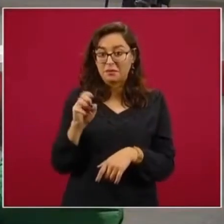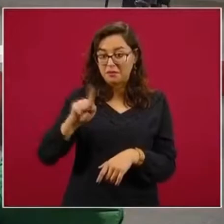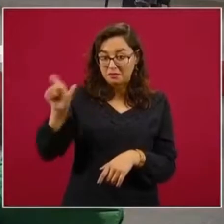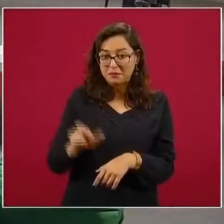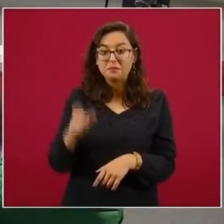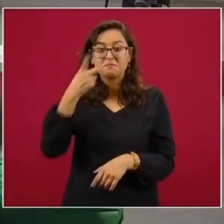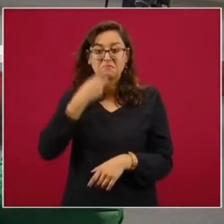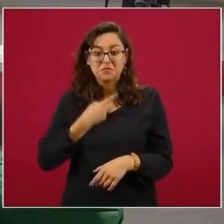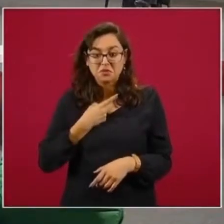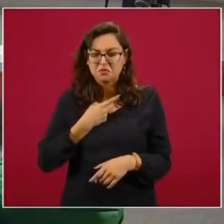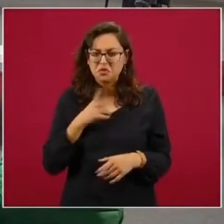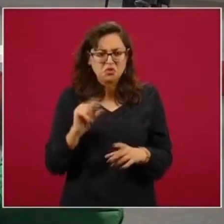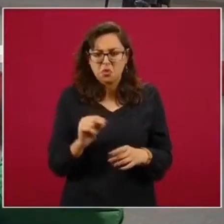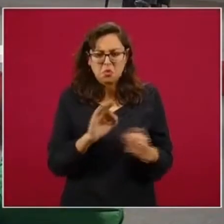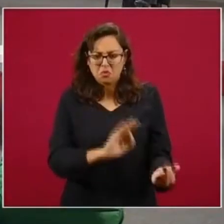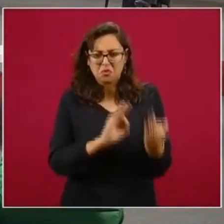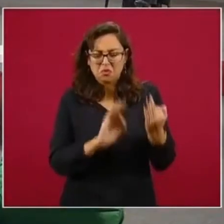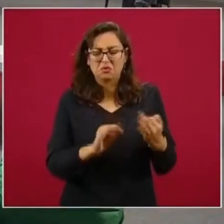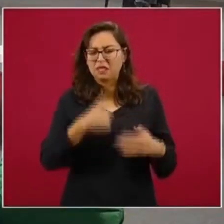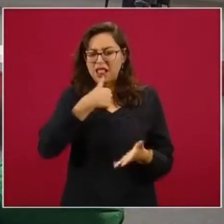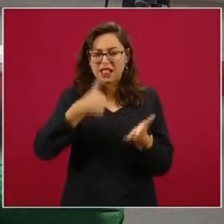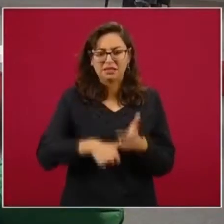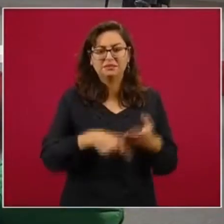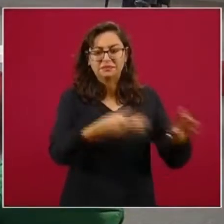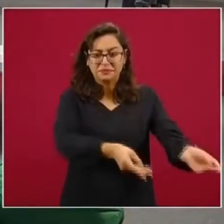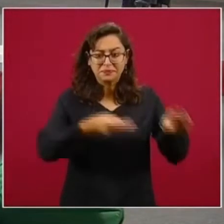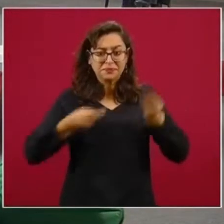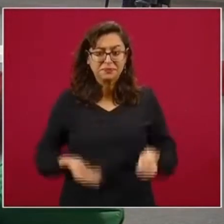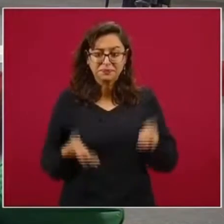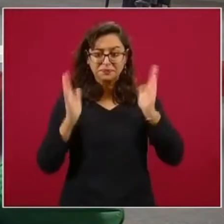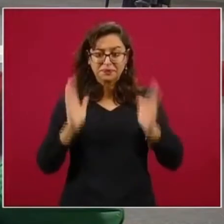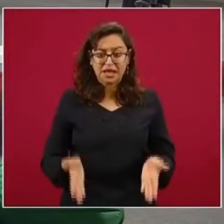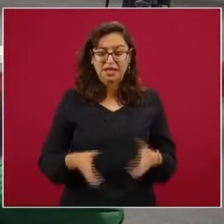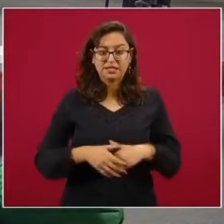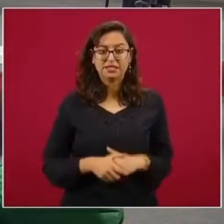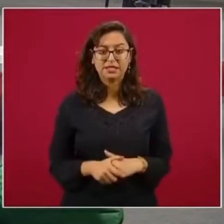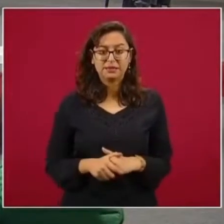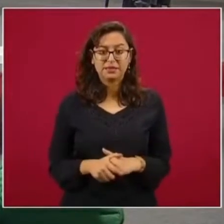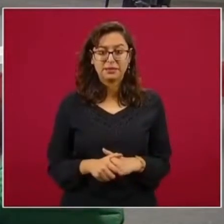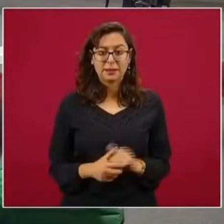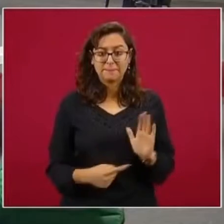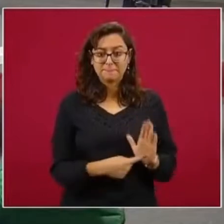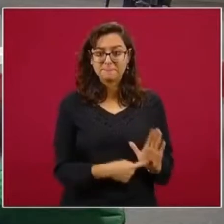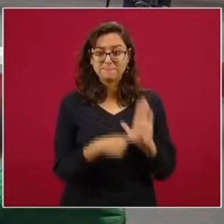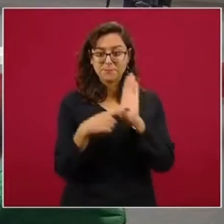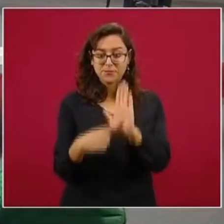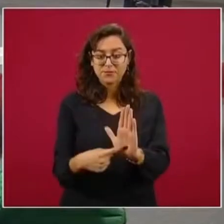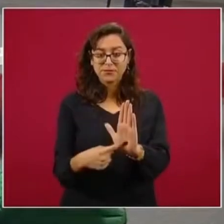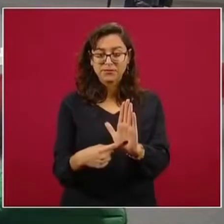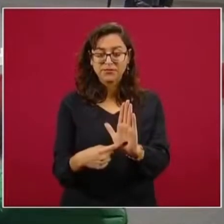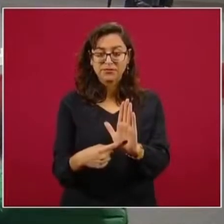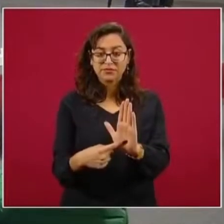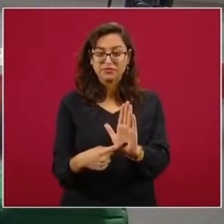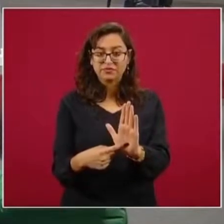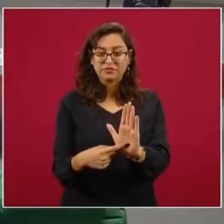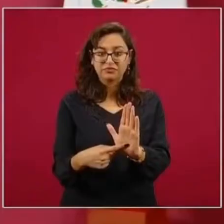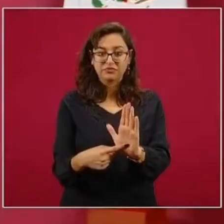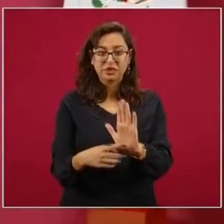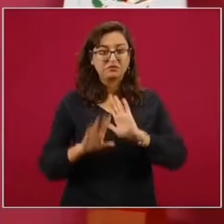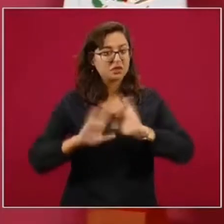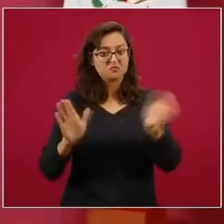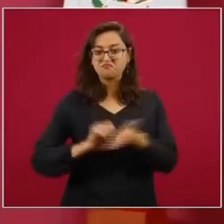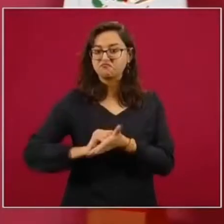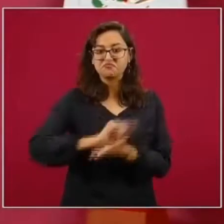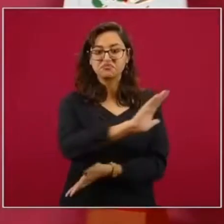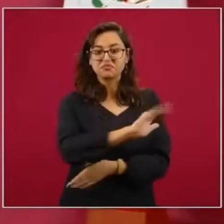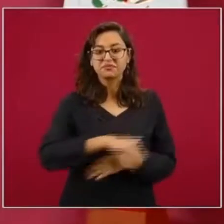siquiera habló conmigo, ya nada más me mandó el boletín de que fue suspendido el